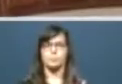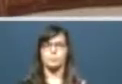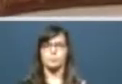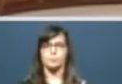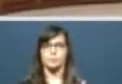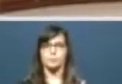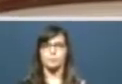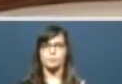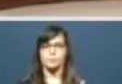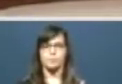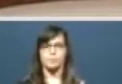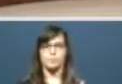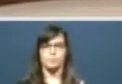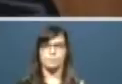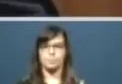entrando